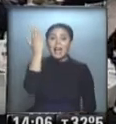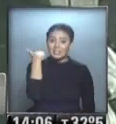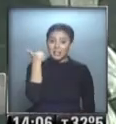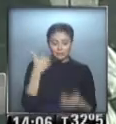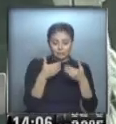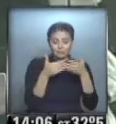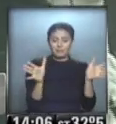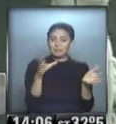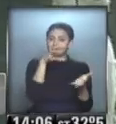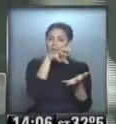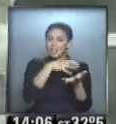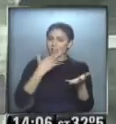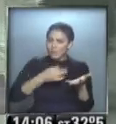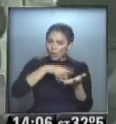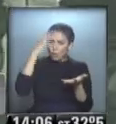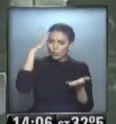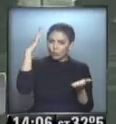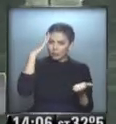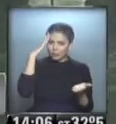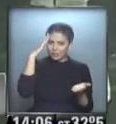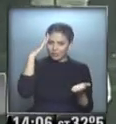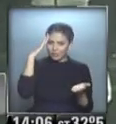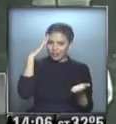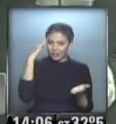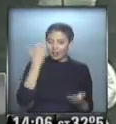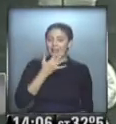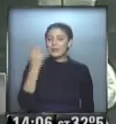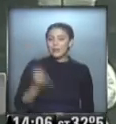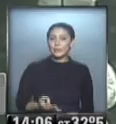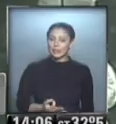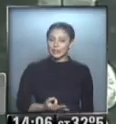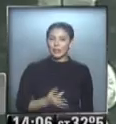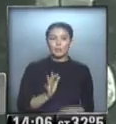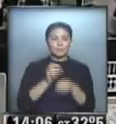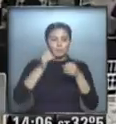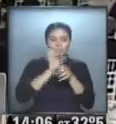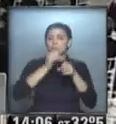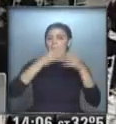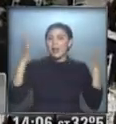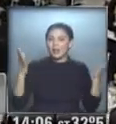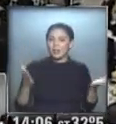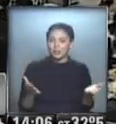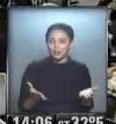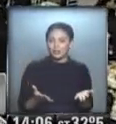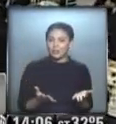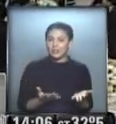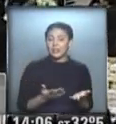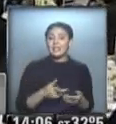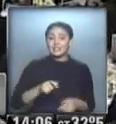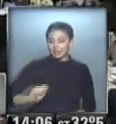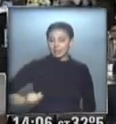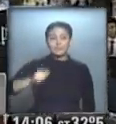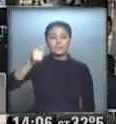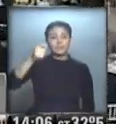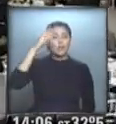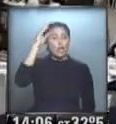inauguramos un verdadero centro cultural que es verdaderamente milagroso. El sable